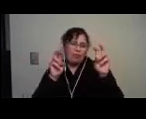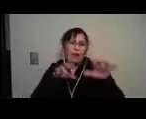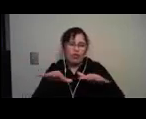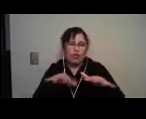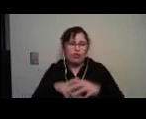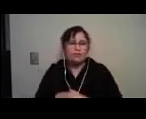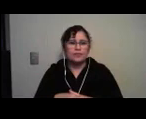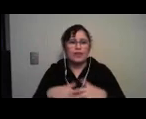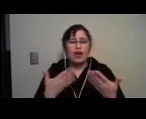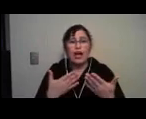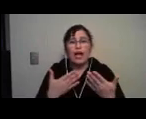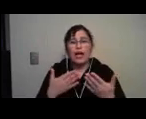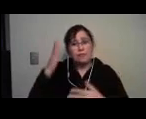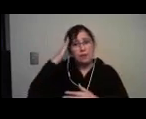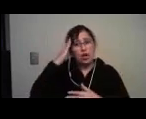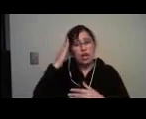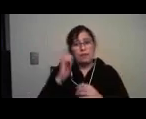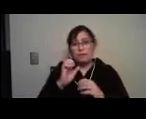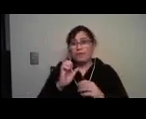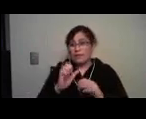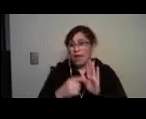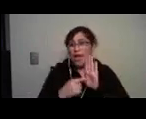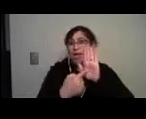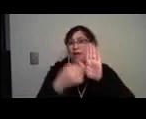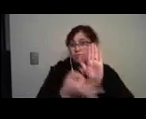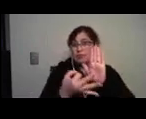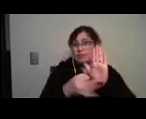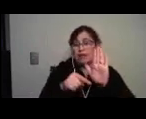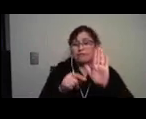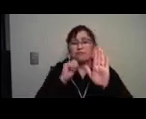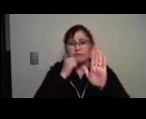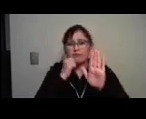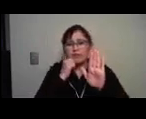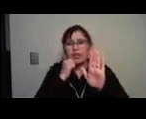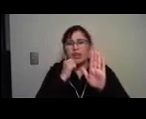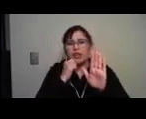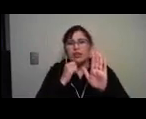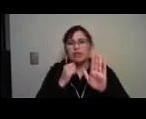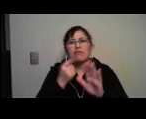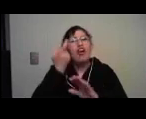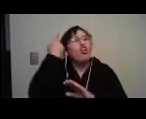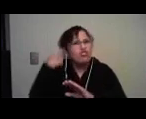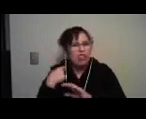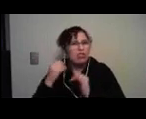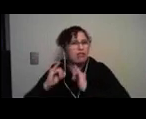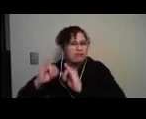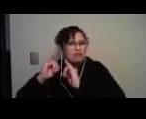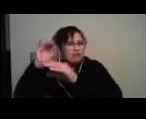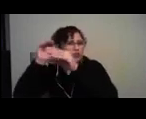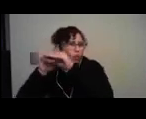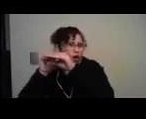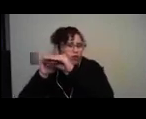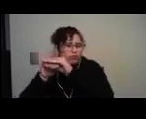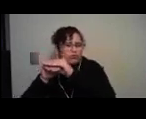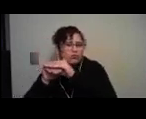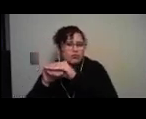Memoria explícita, bueno, aquí ya lo que le había contado, es una almacén de información de forma consciente, ¿cierto? ¿Ya?